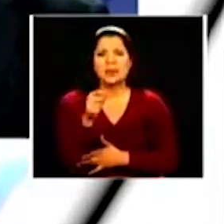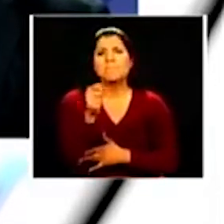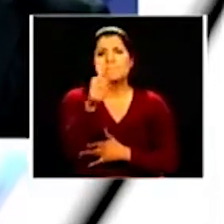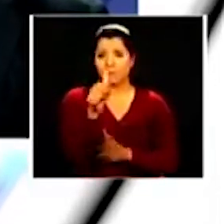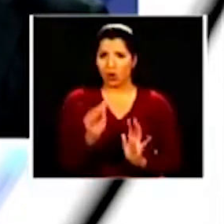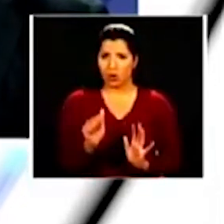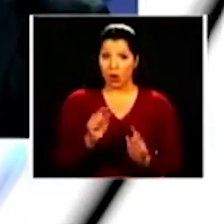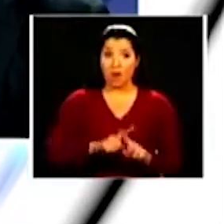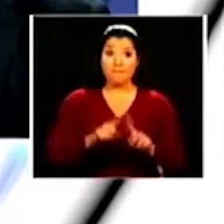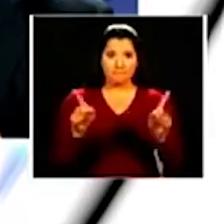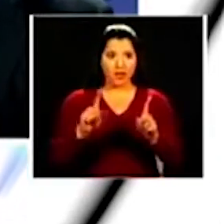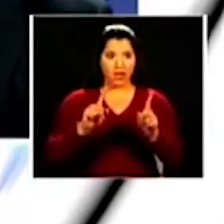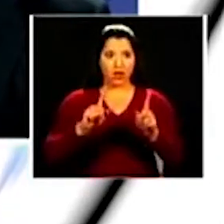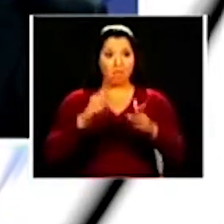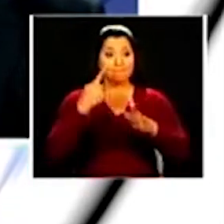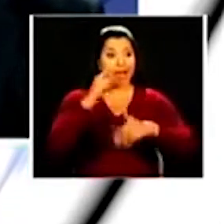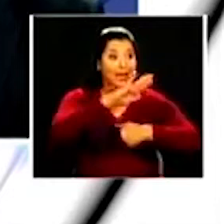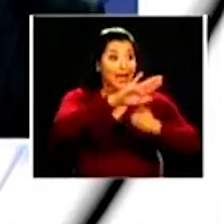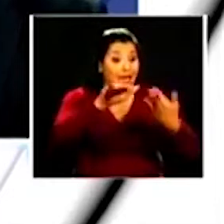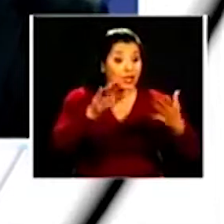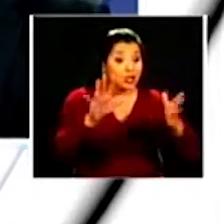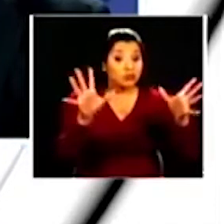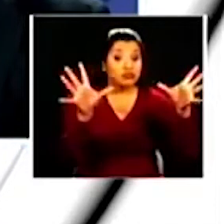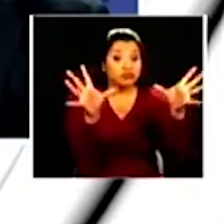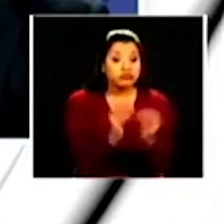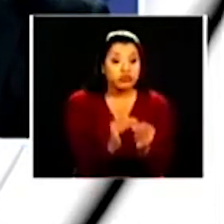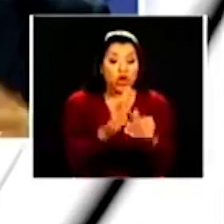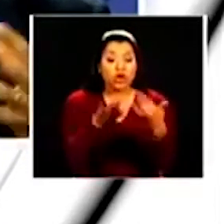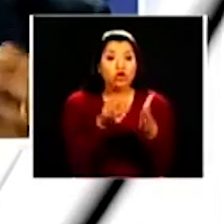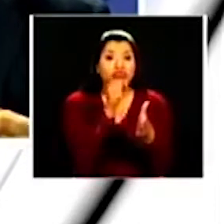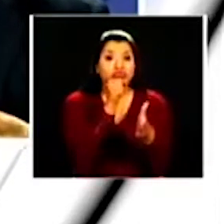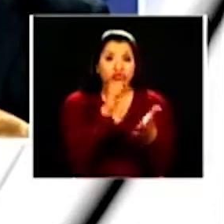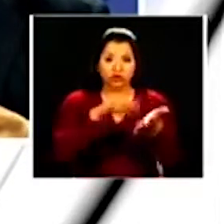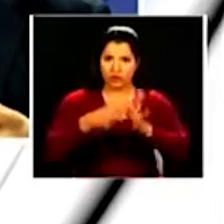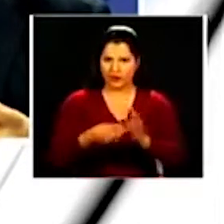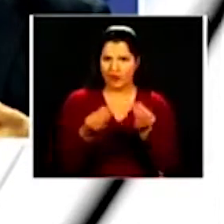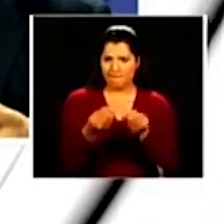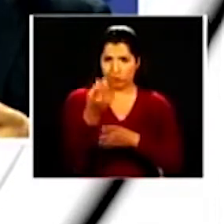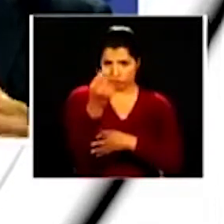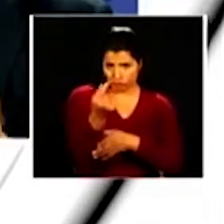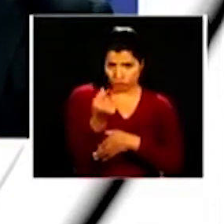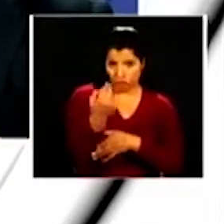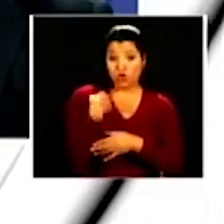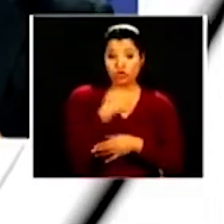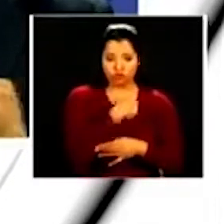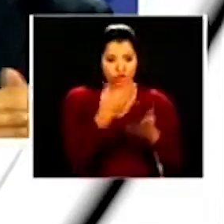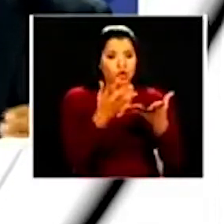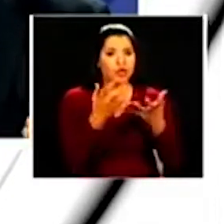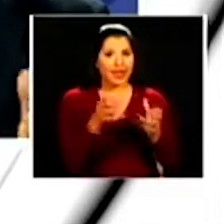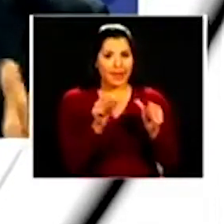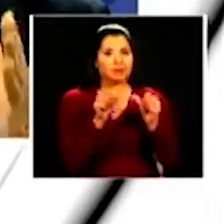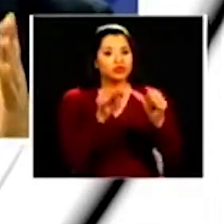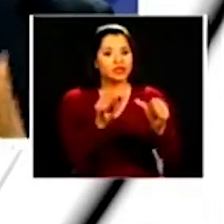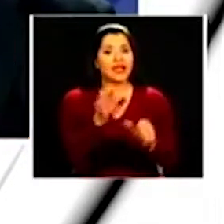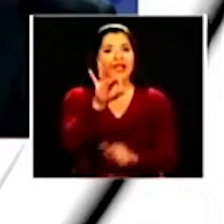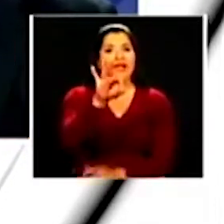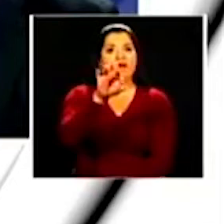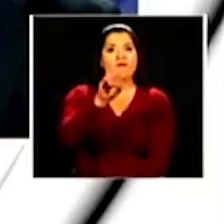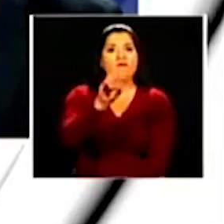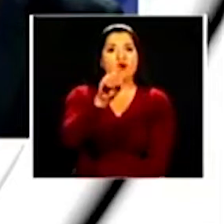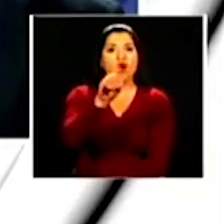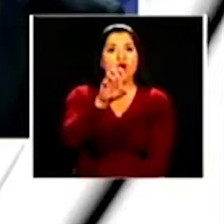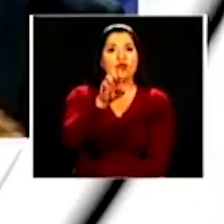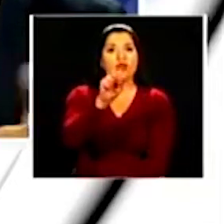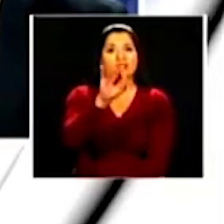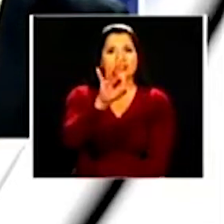importante de millones de colones, que se dio la actualización, y uno esperaría seguir teniendo un FODESAF fuerte para seguir ampliando el régimen no